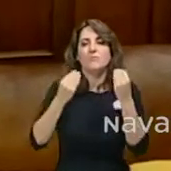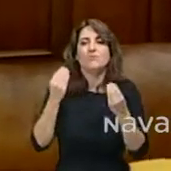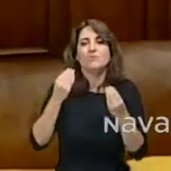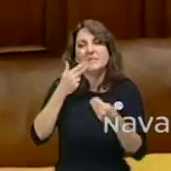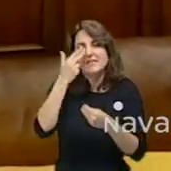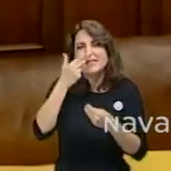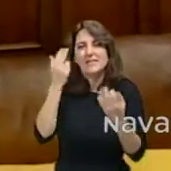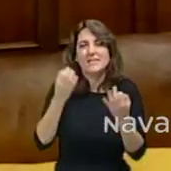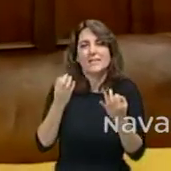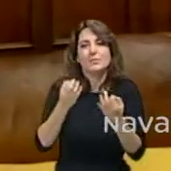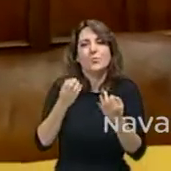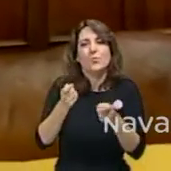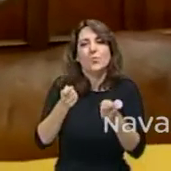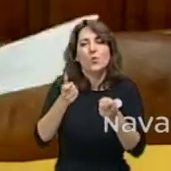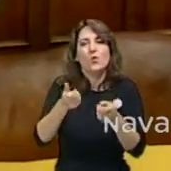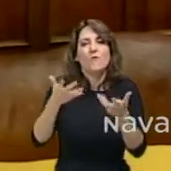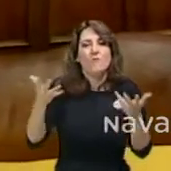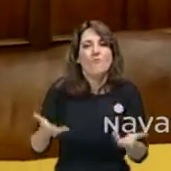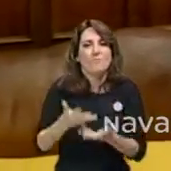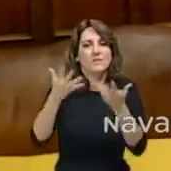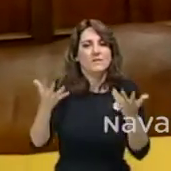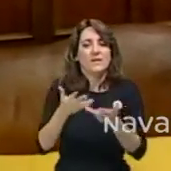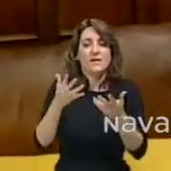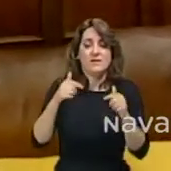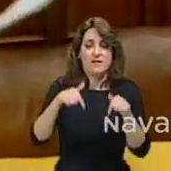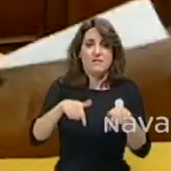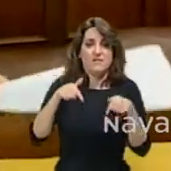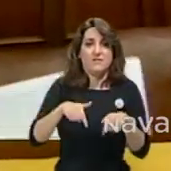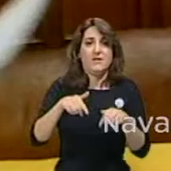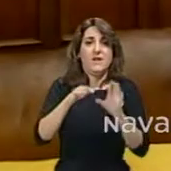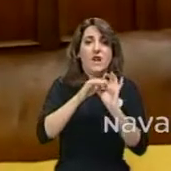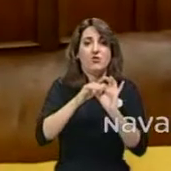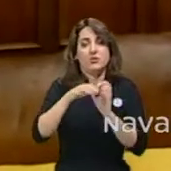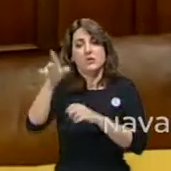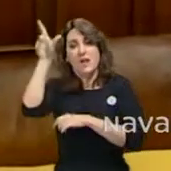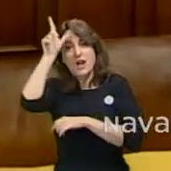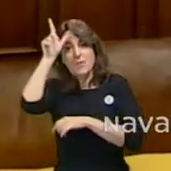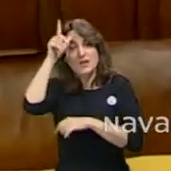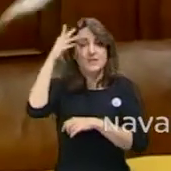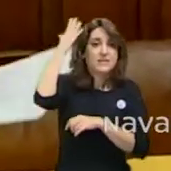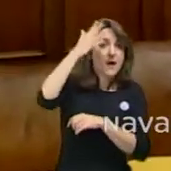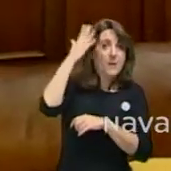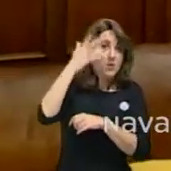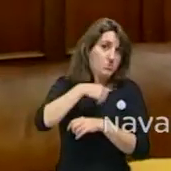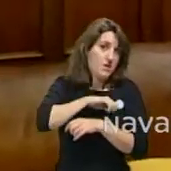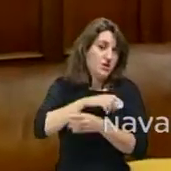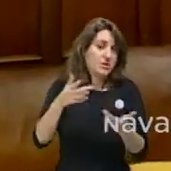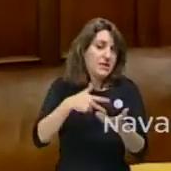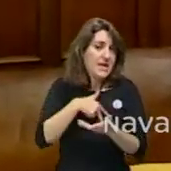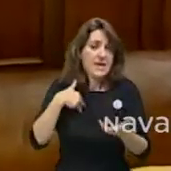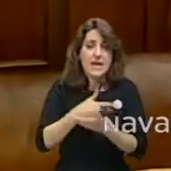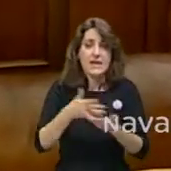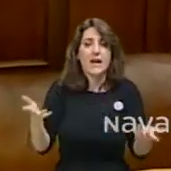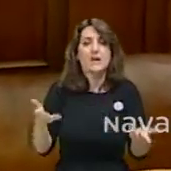también cultivar tanto las relaciones aquí entre alemanes y navarros y españoles en general,